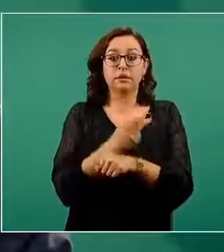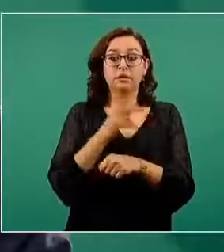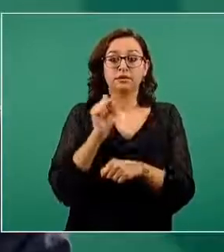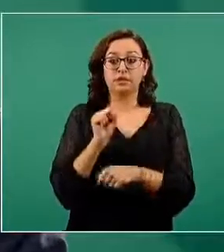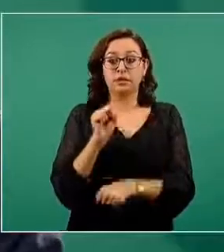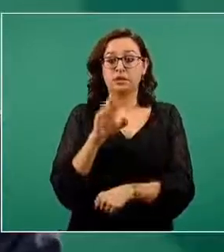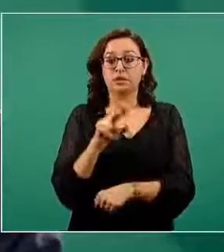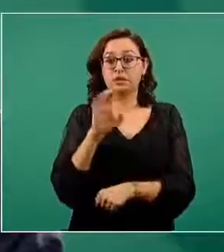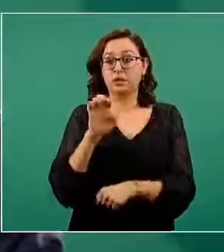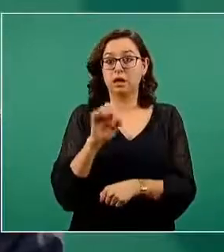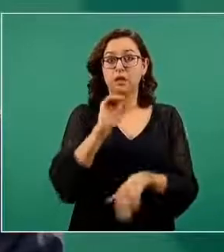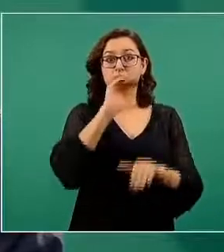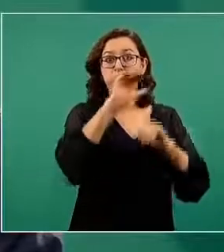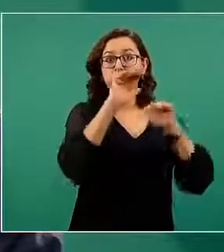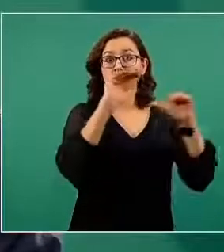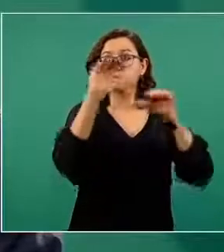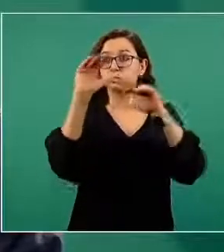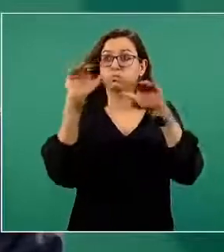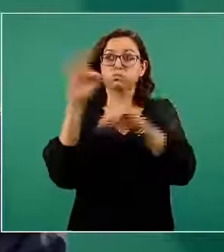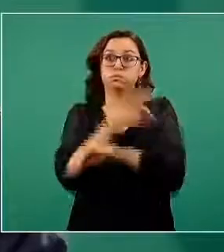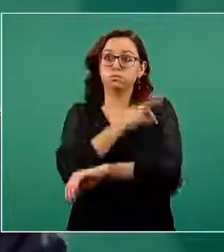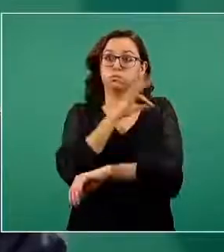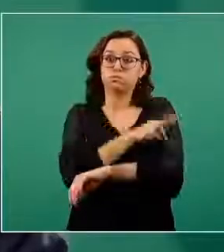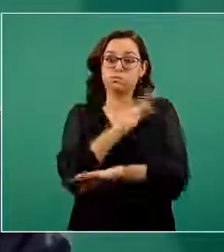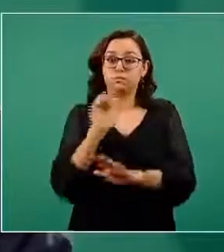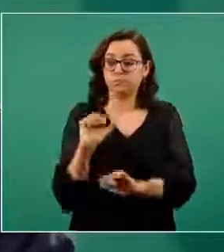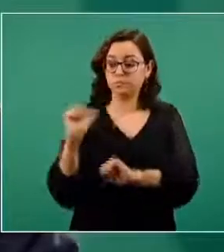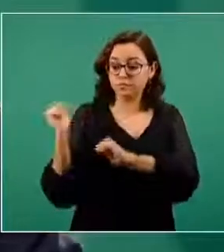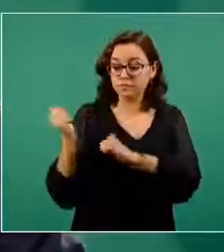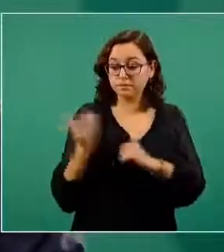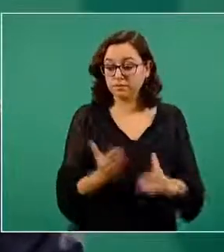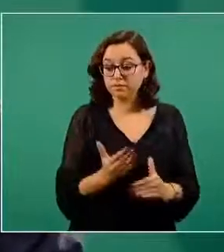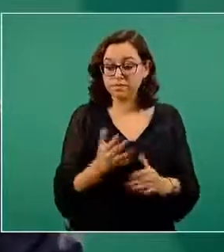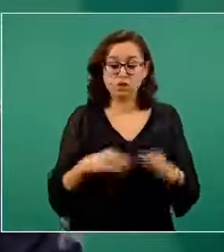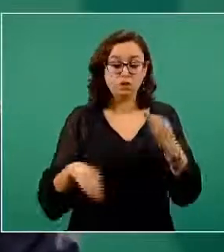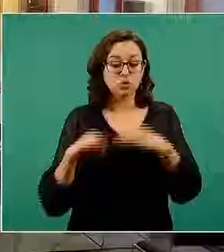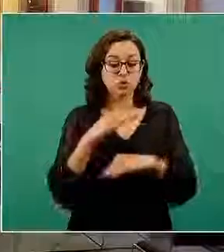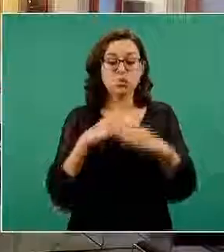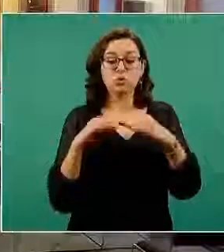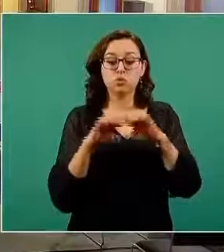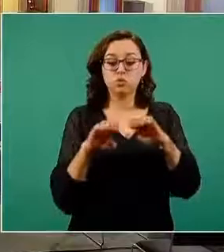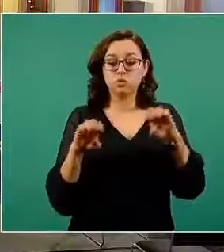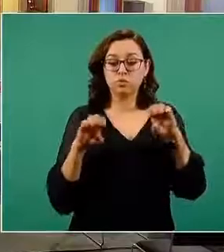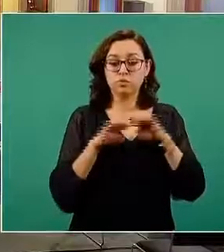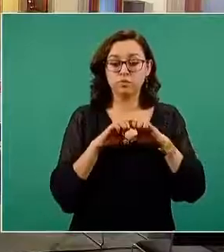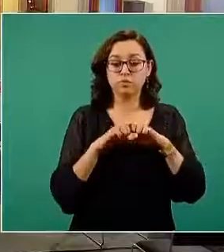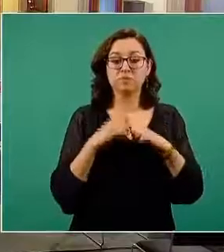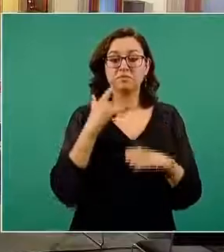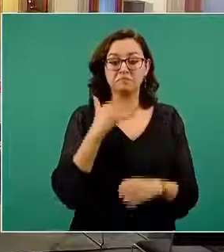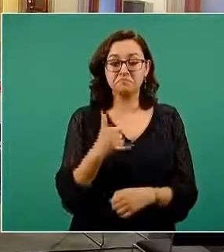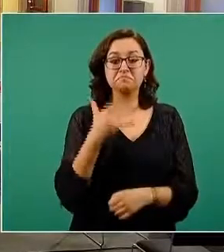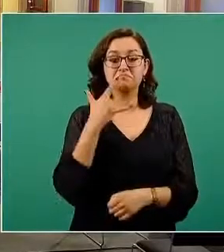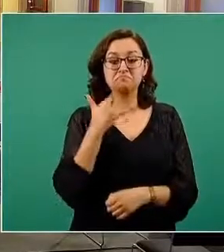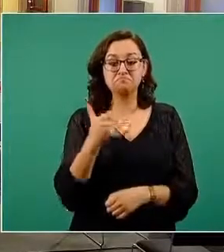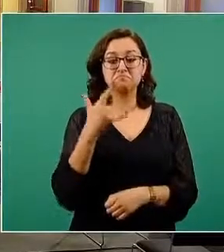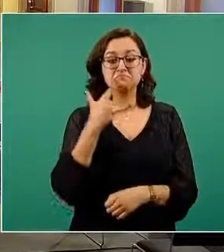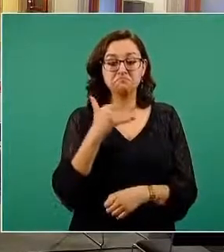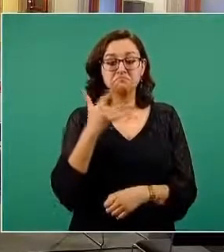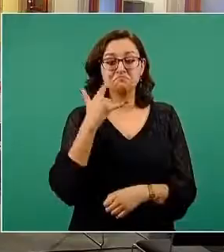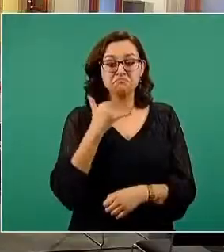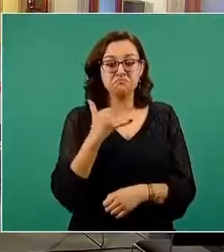al abastecimiento de vacunas. Y le agradecemos a él y a todo su equipo que de manera muy diligente,